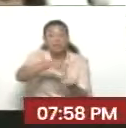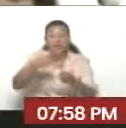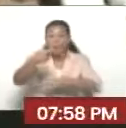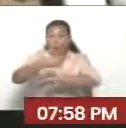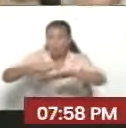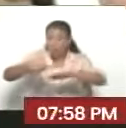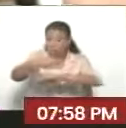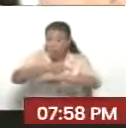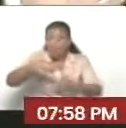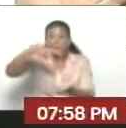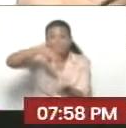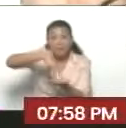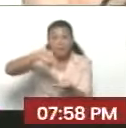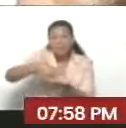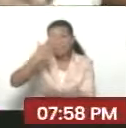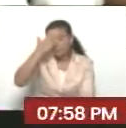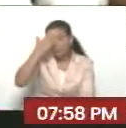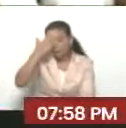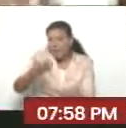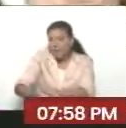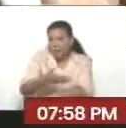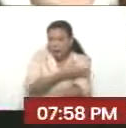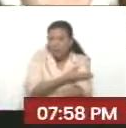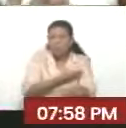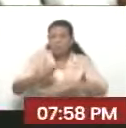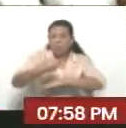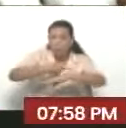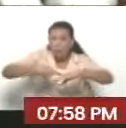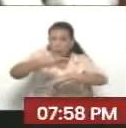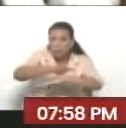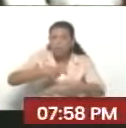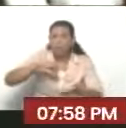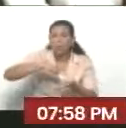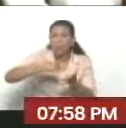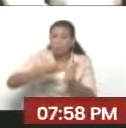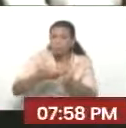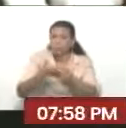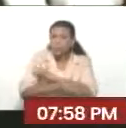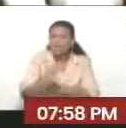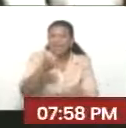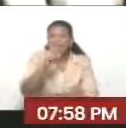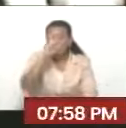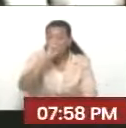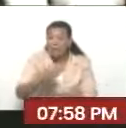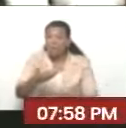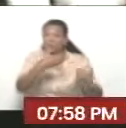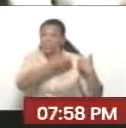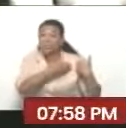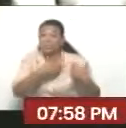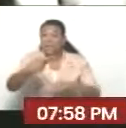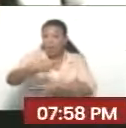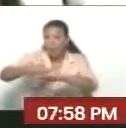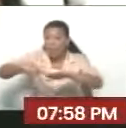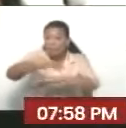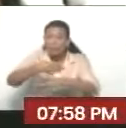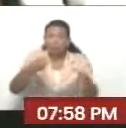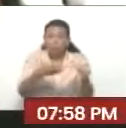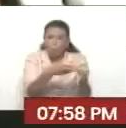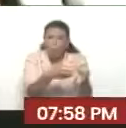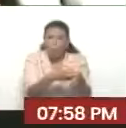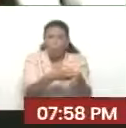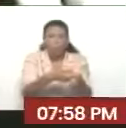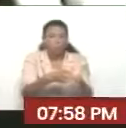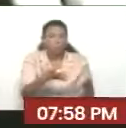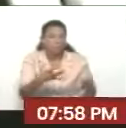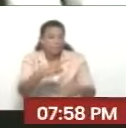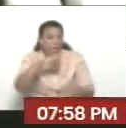gobernación, bueno, usted sabe quién gobernaba antes, el desastre que significó los 10 años de gestión de los apellidos, de las motosierras